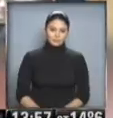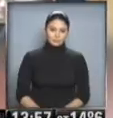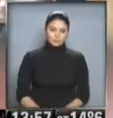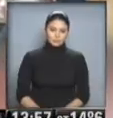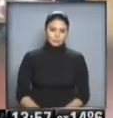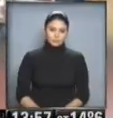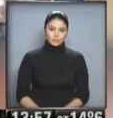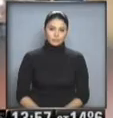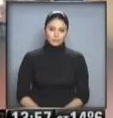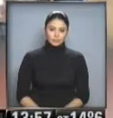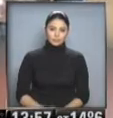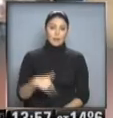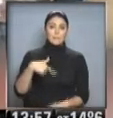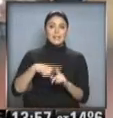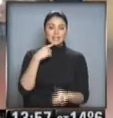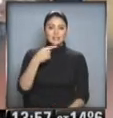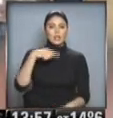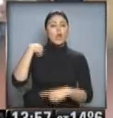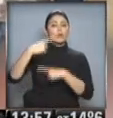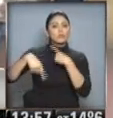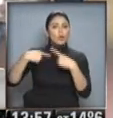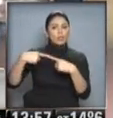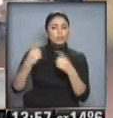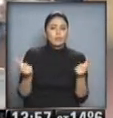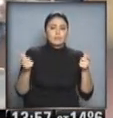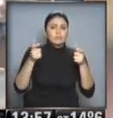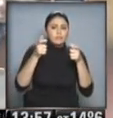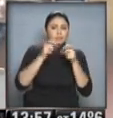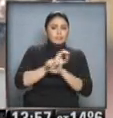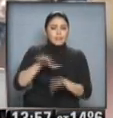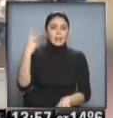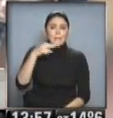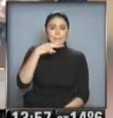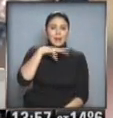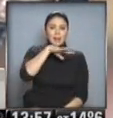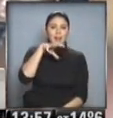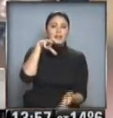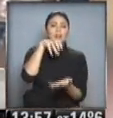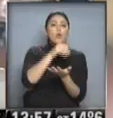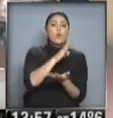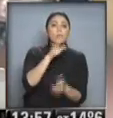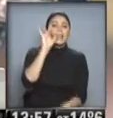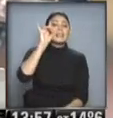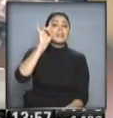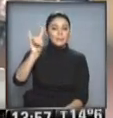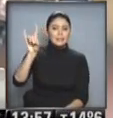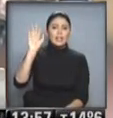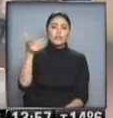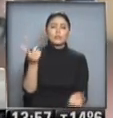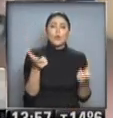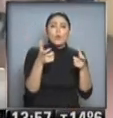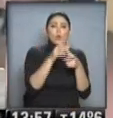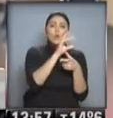¡Dale, campeón! Y siguen las repercusiones por la escandalosa asamblea del viernes pasado en Independiente, en donde agredieron a toda la